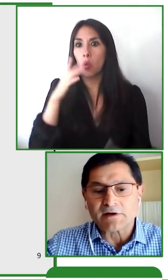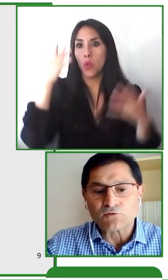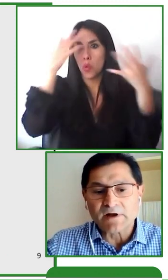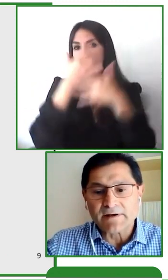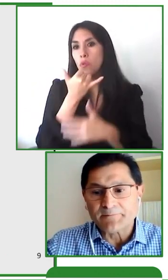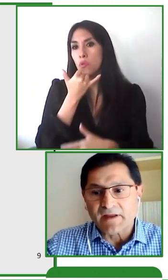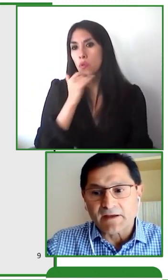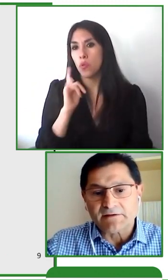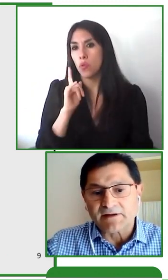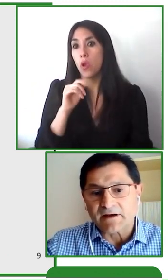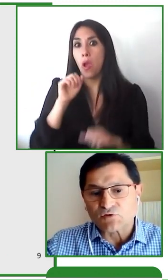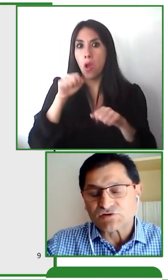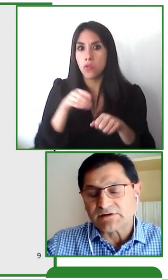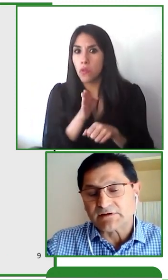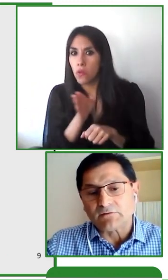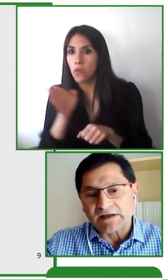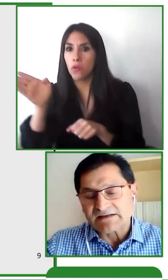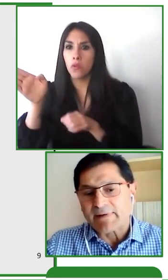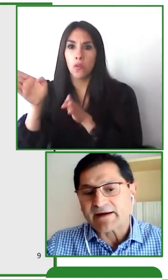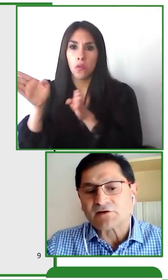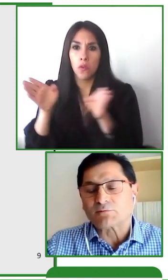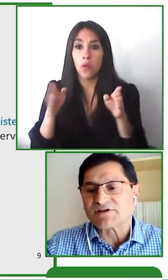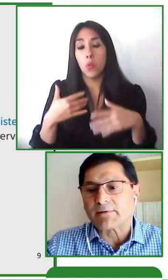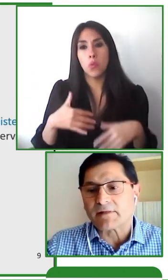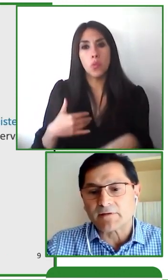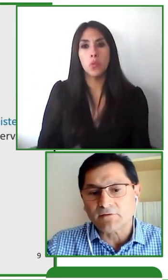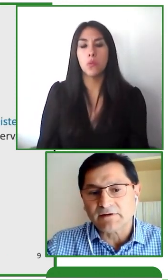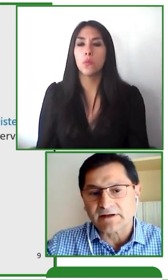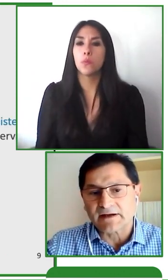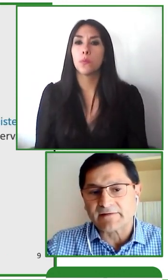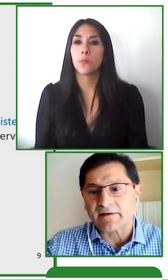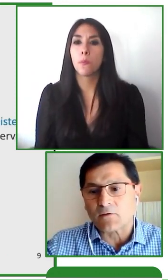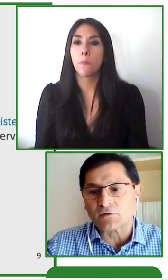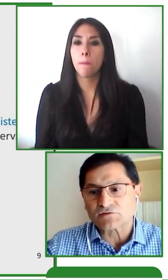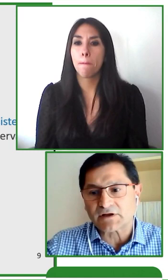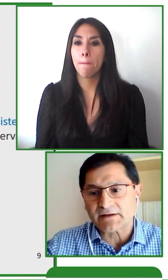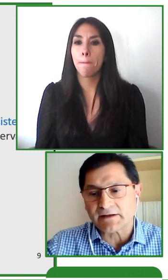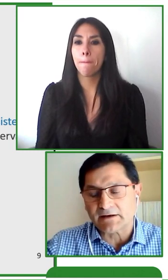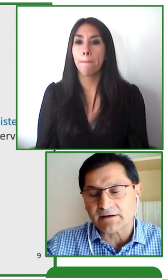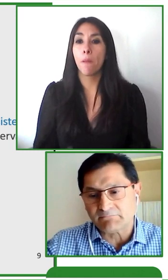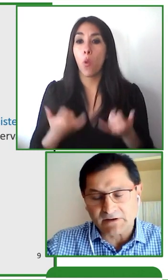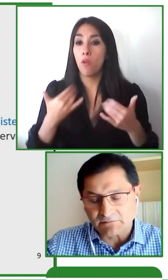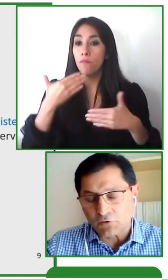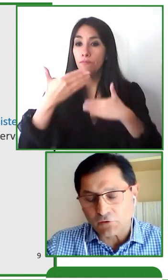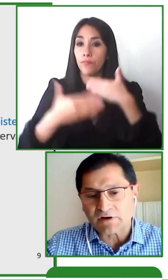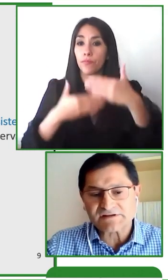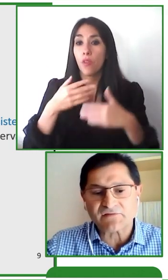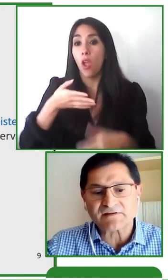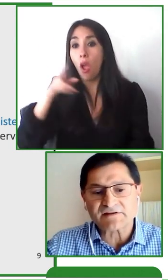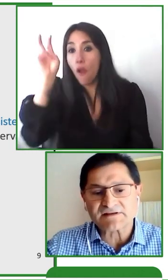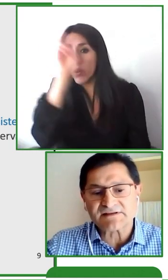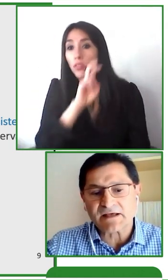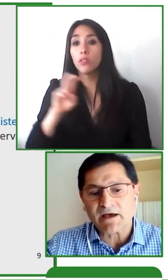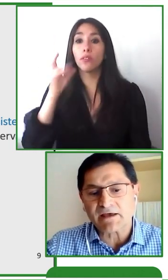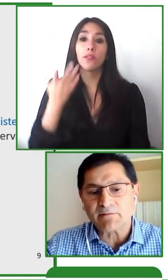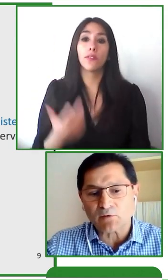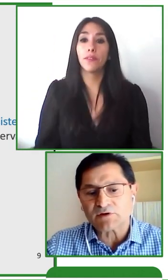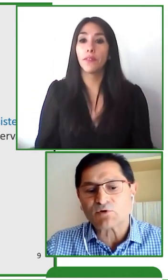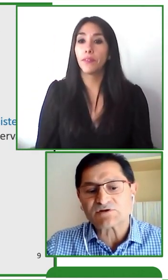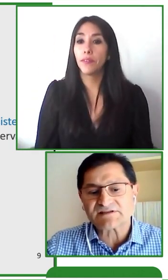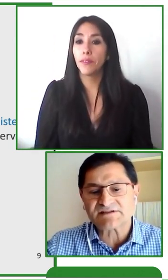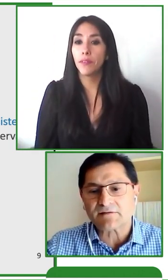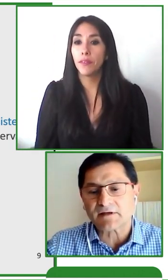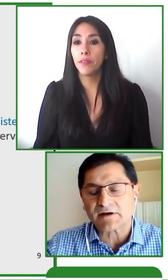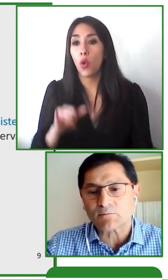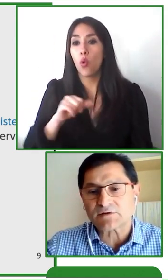viaje y cobertura y tenemos esa parte de observación de cada uno de dos roles diferentes del sistema y por